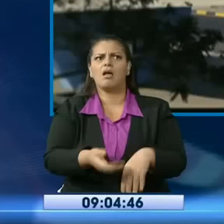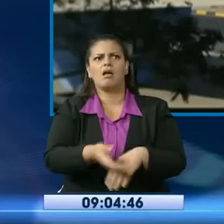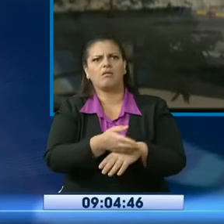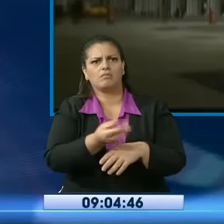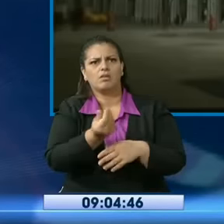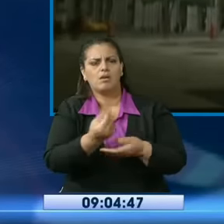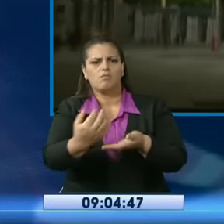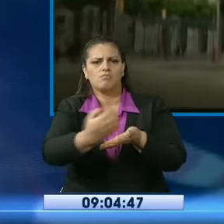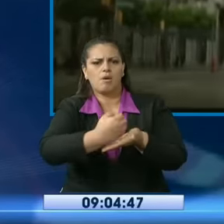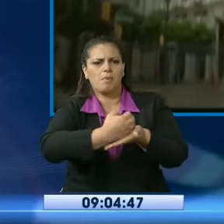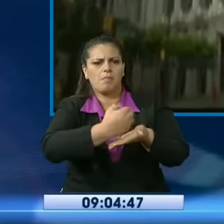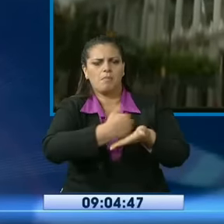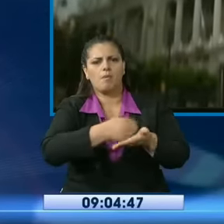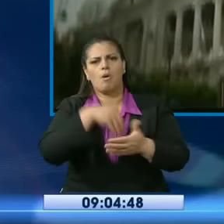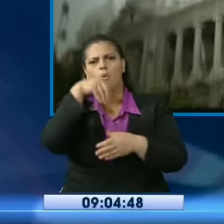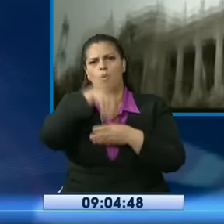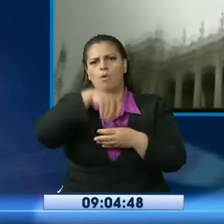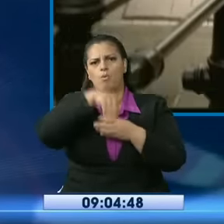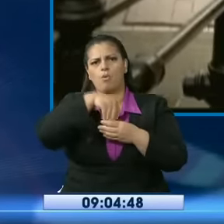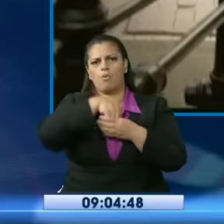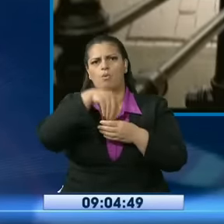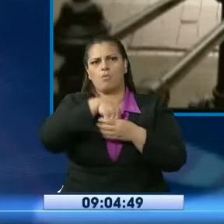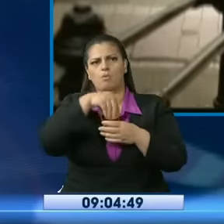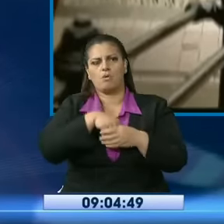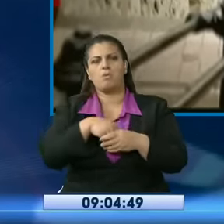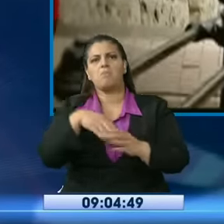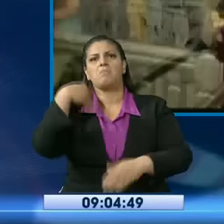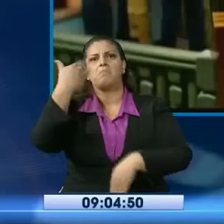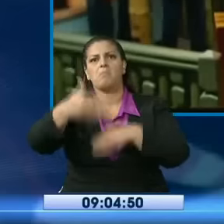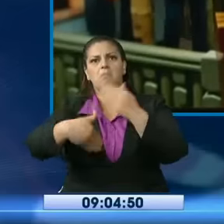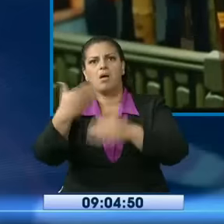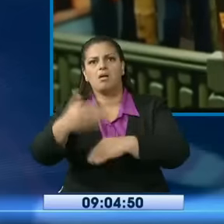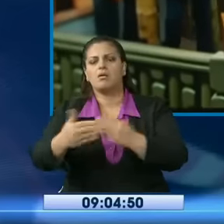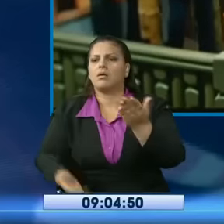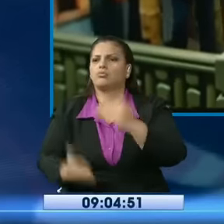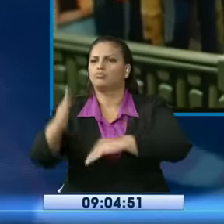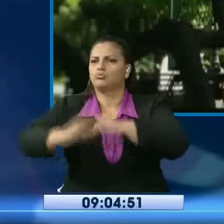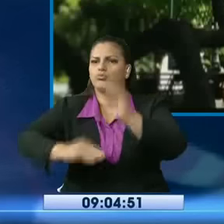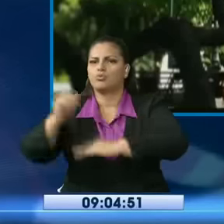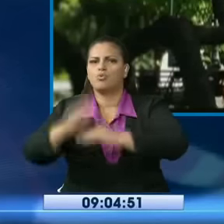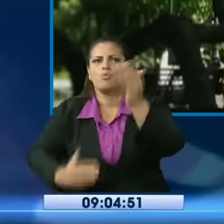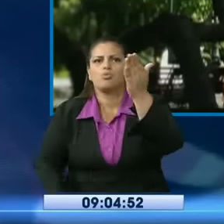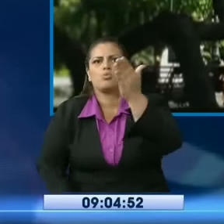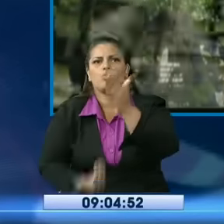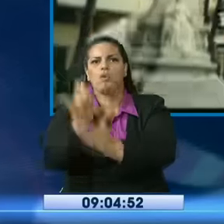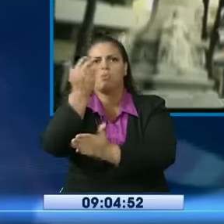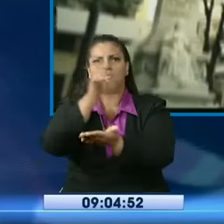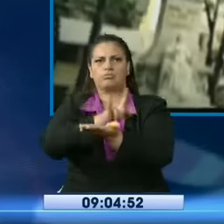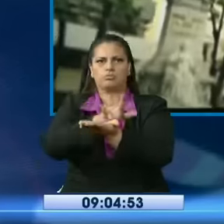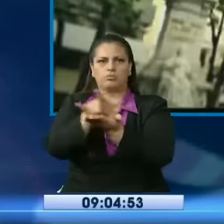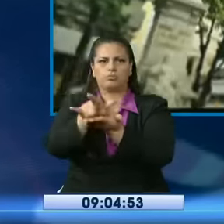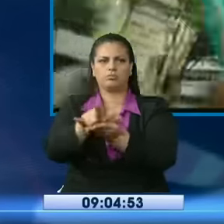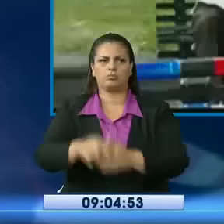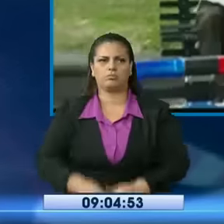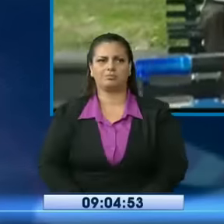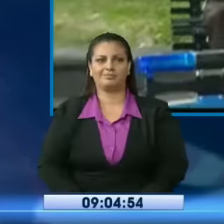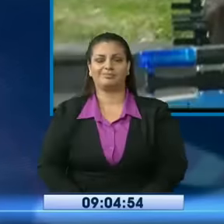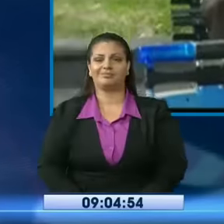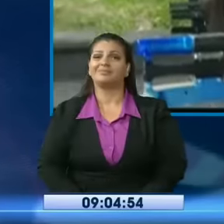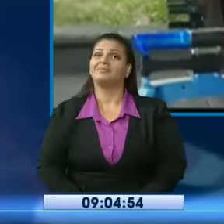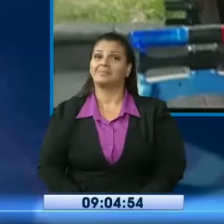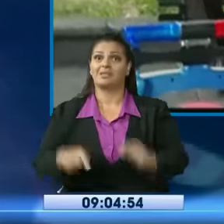necesario ahorrándolo para la construcción del nuevo aeropuerto del Intercontinental de Daular. ¿Fue elegido destino económico? Una vez